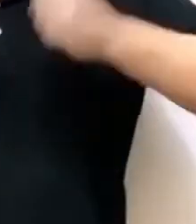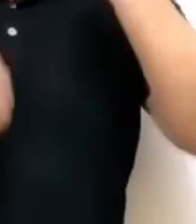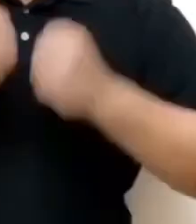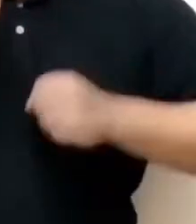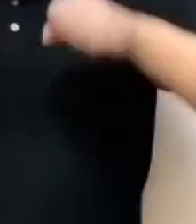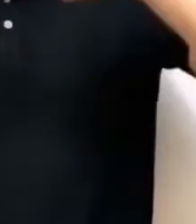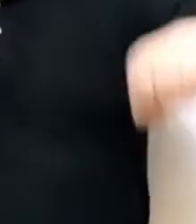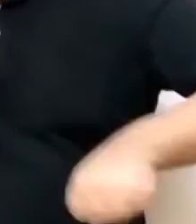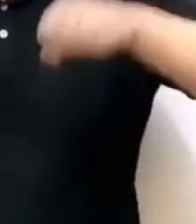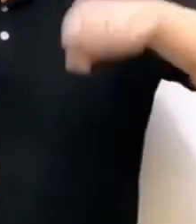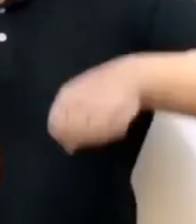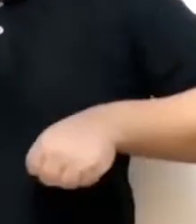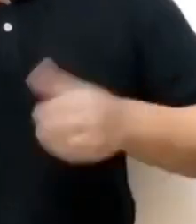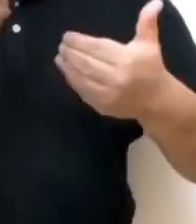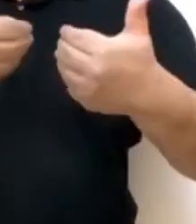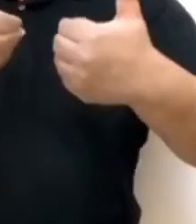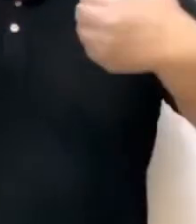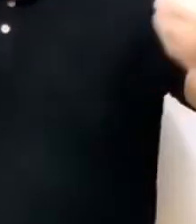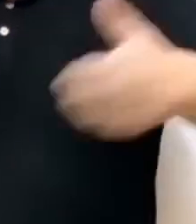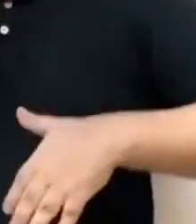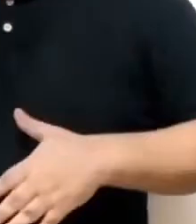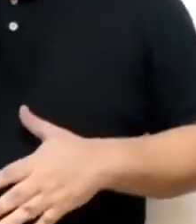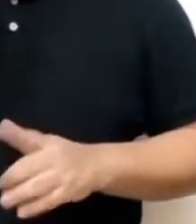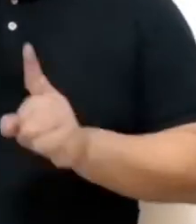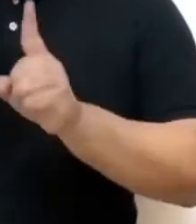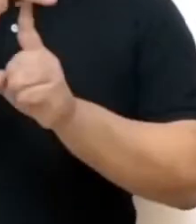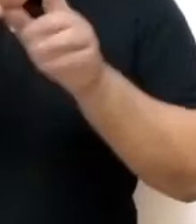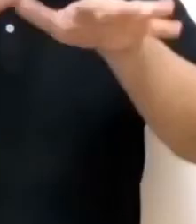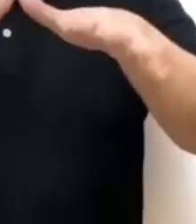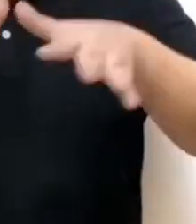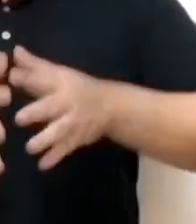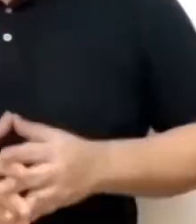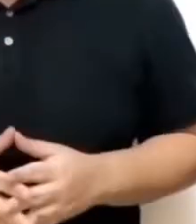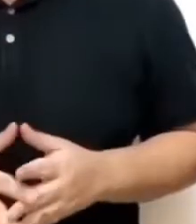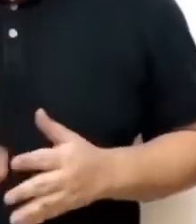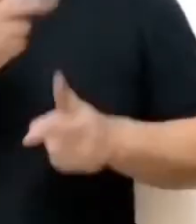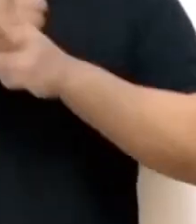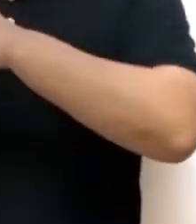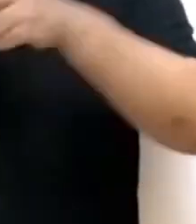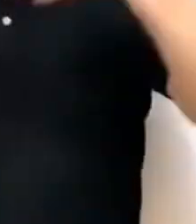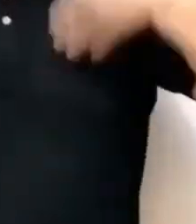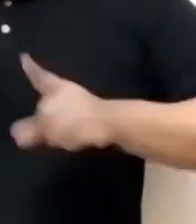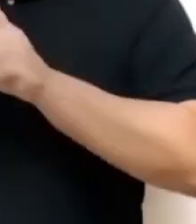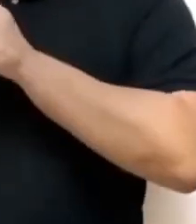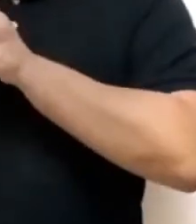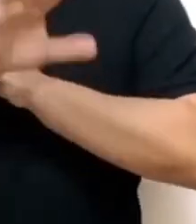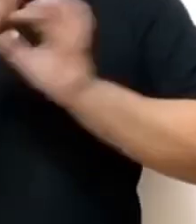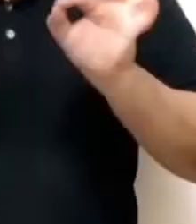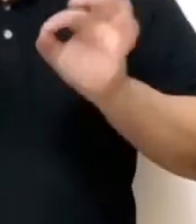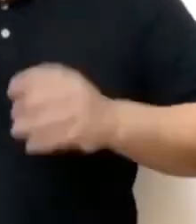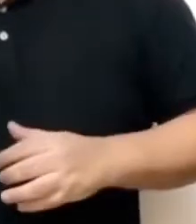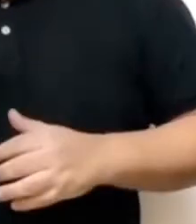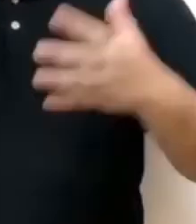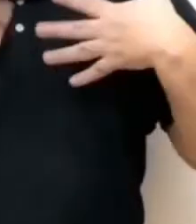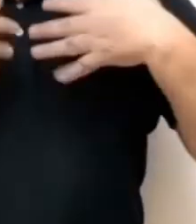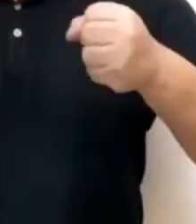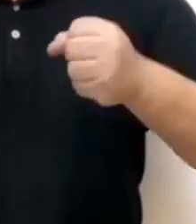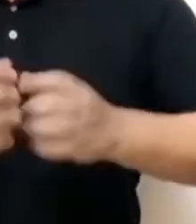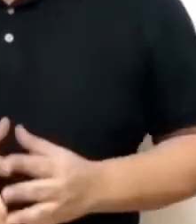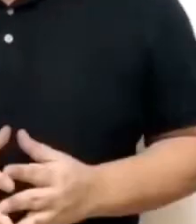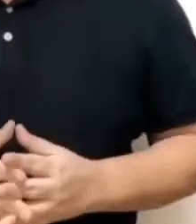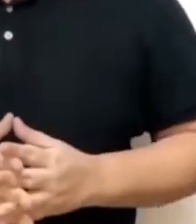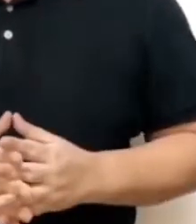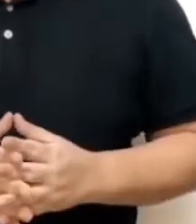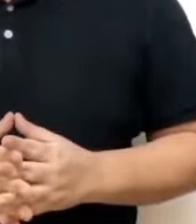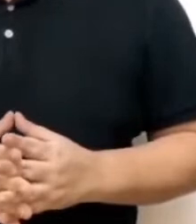o manejas bicicleta, la distancia no debe ser menor a los 5 metros. Si me cuido yo, cuido a los demás. Primero